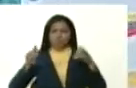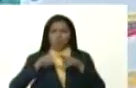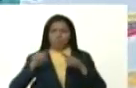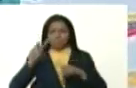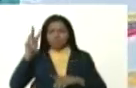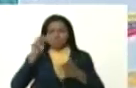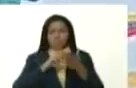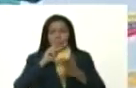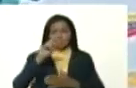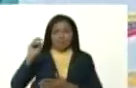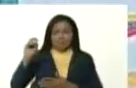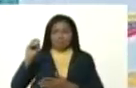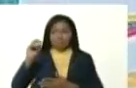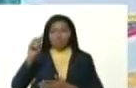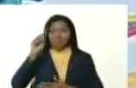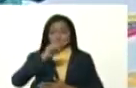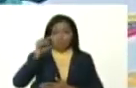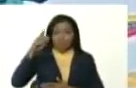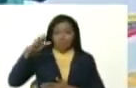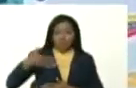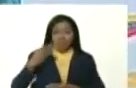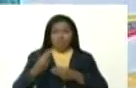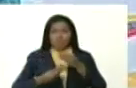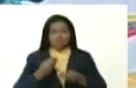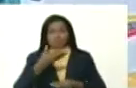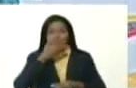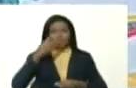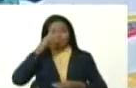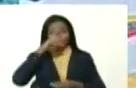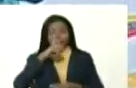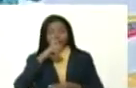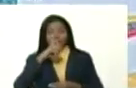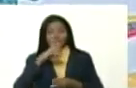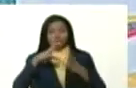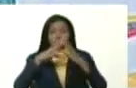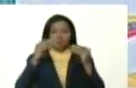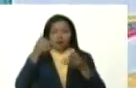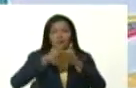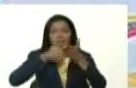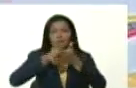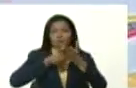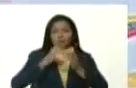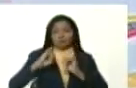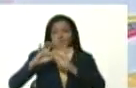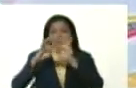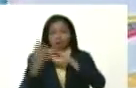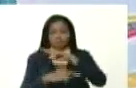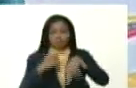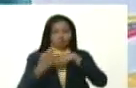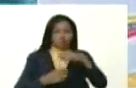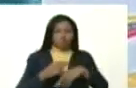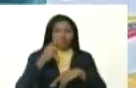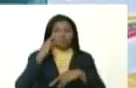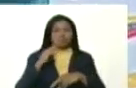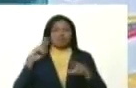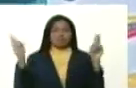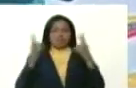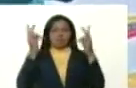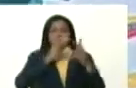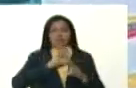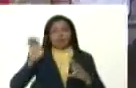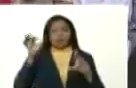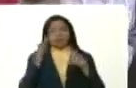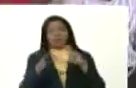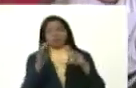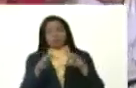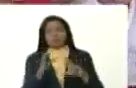el 2020 sea el mejor año de toda la lucha de esta revolución bolivariana. ¡Que viva el carné de la